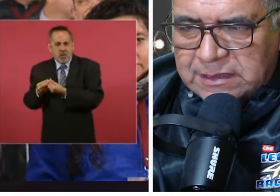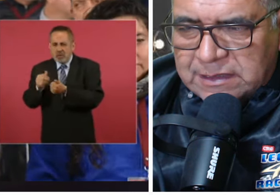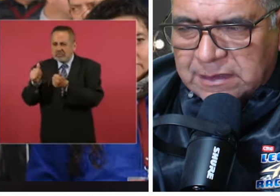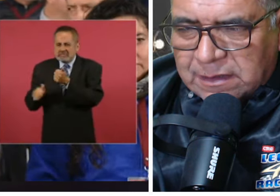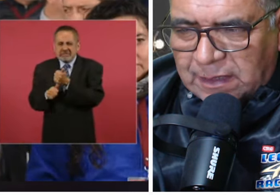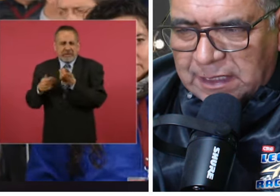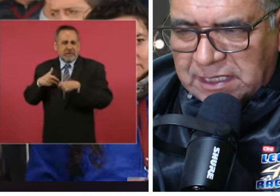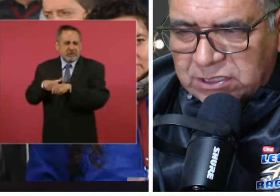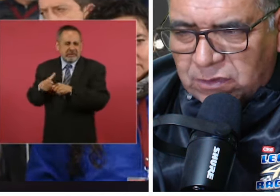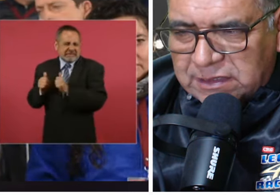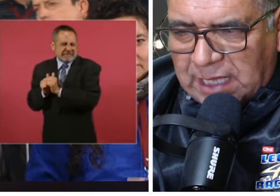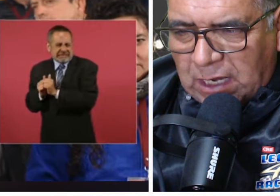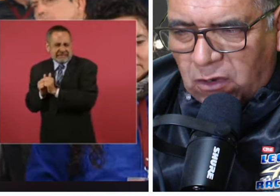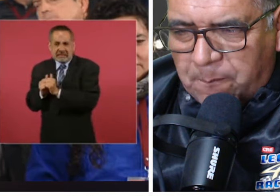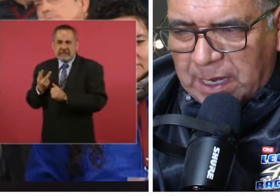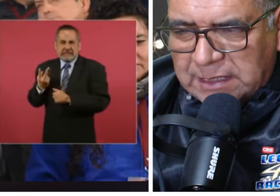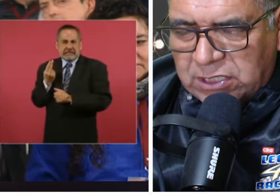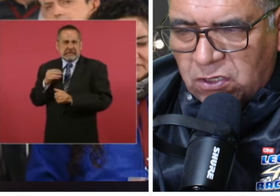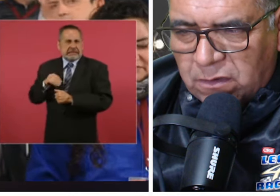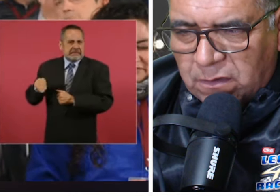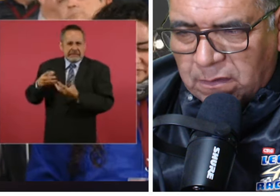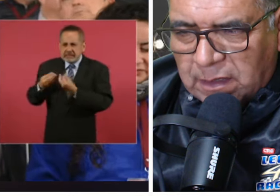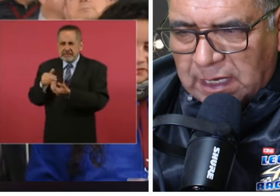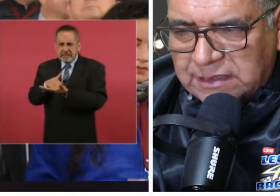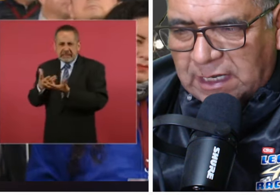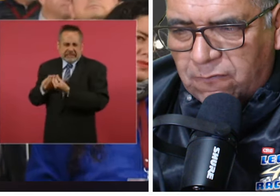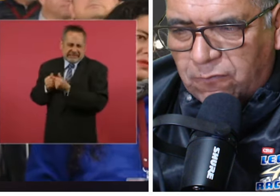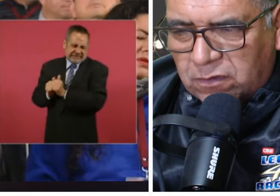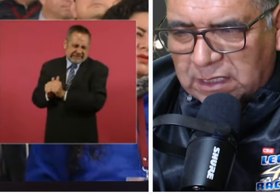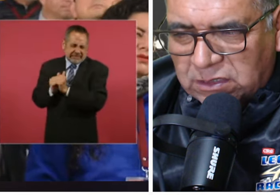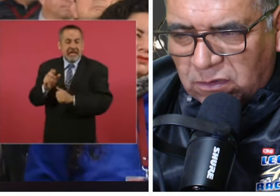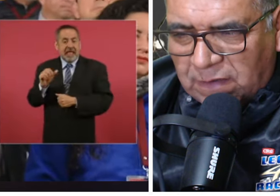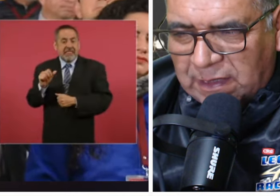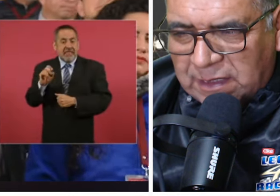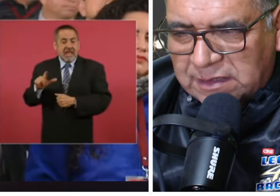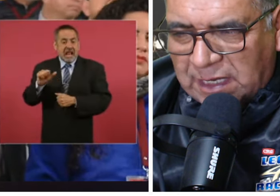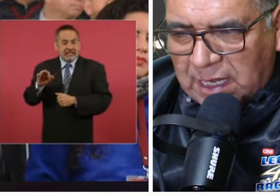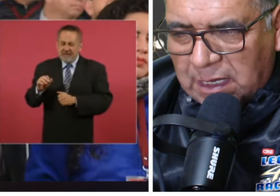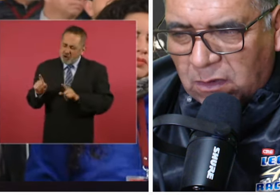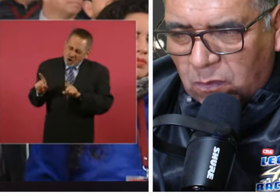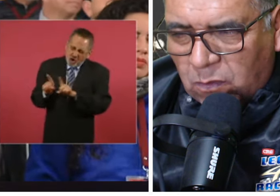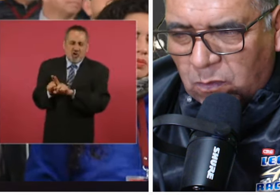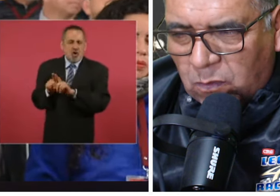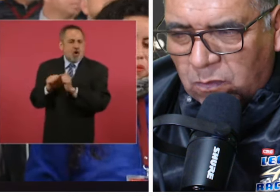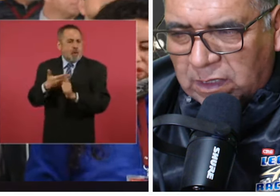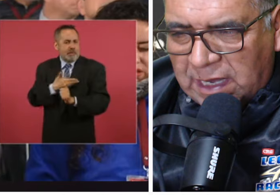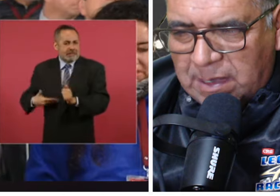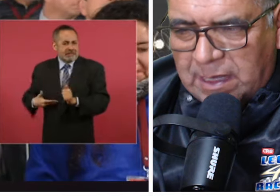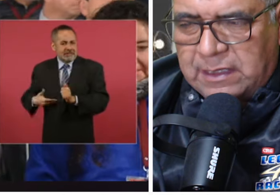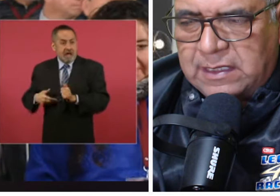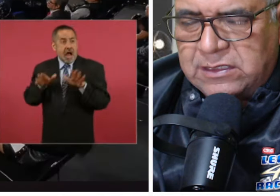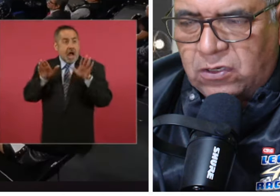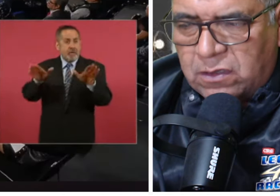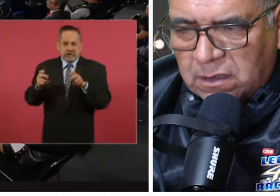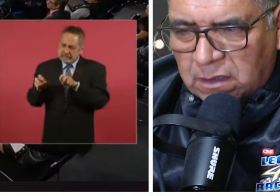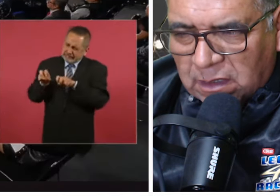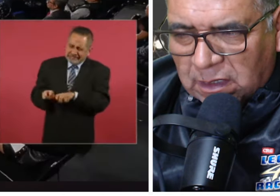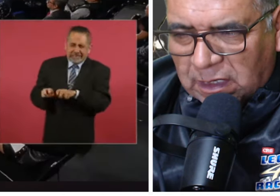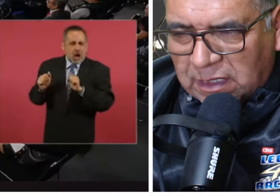Además, rechazó esta comparación. Esta confrontación evidencia un clima de